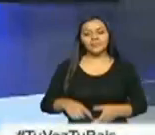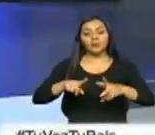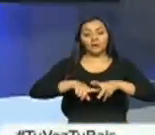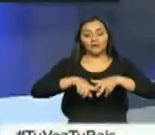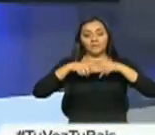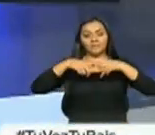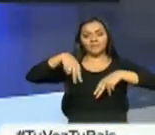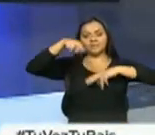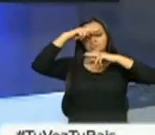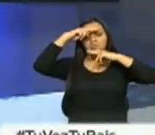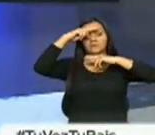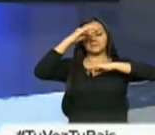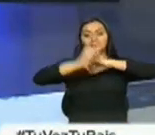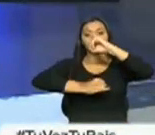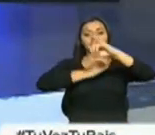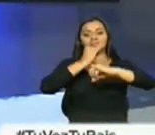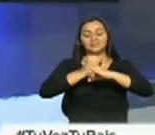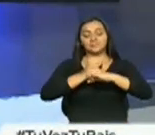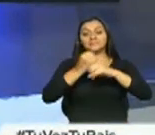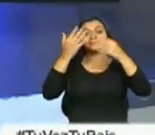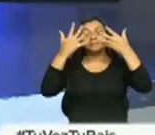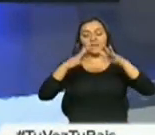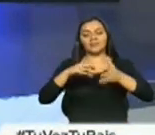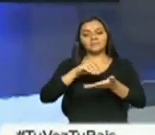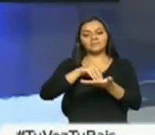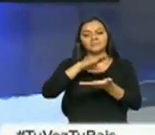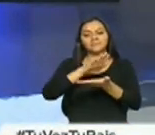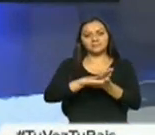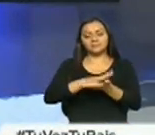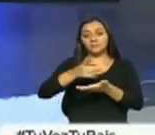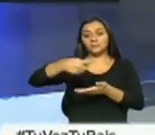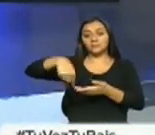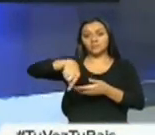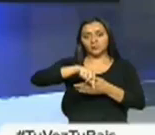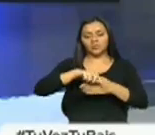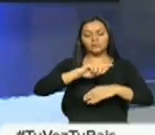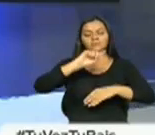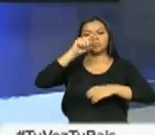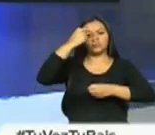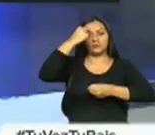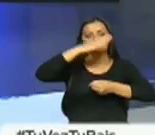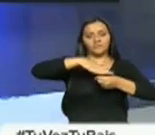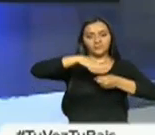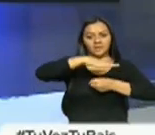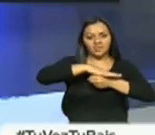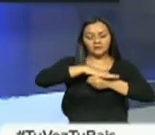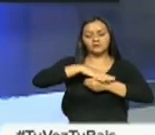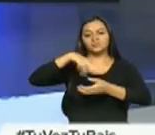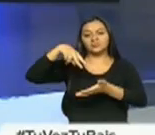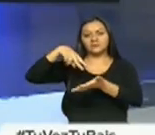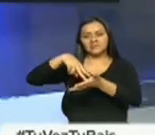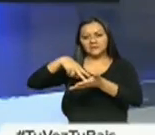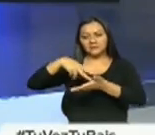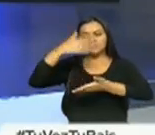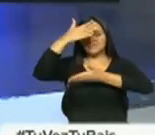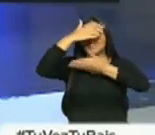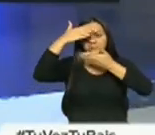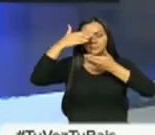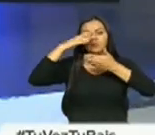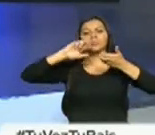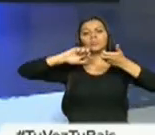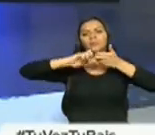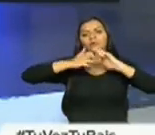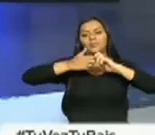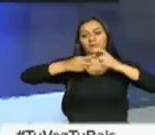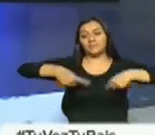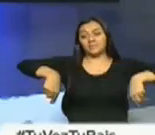Iniciamos las noticias internacionales. Entró en vigor una tregua entre el régimen y los rebeldes en Siria en virtud de un acuerdo entre Rusia y